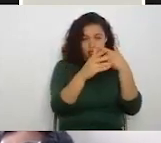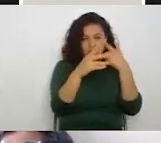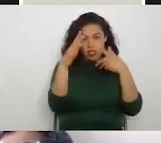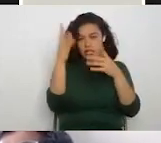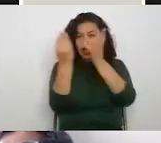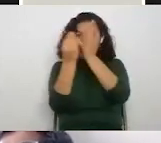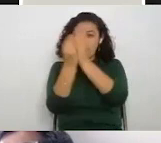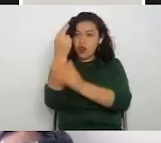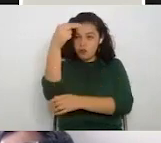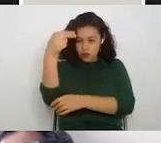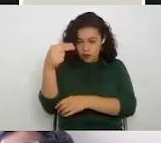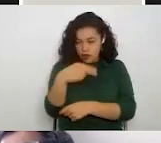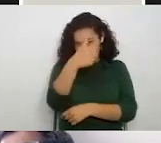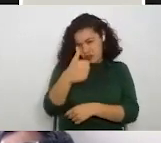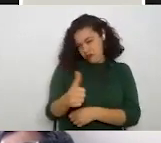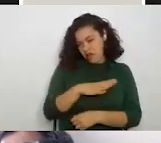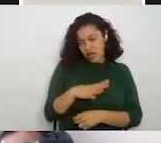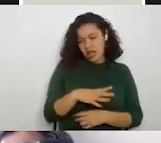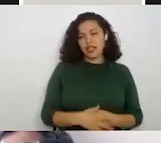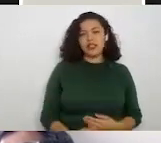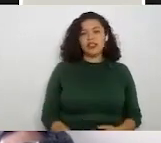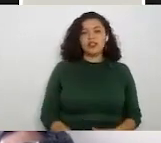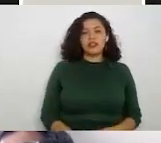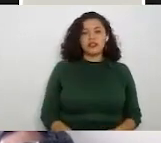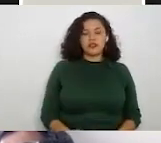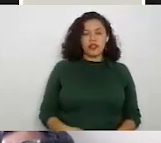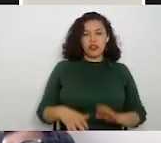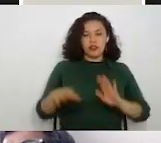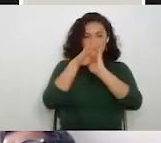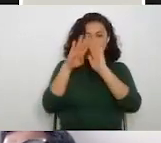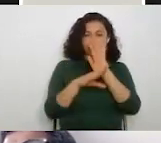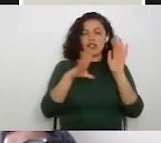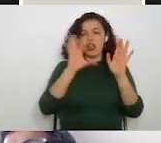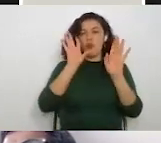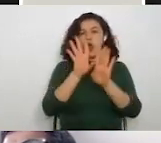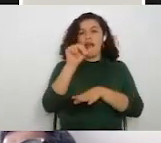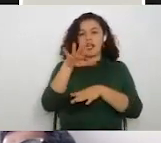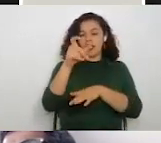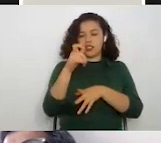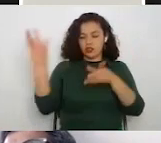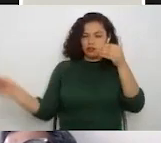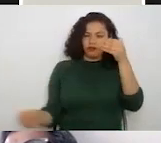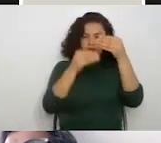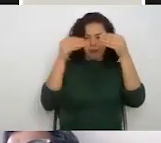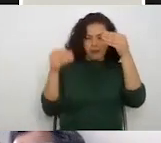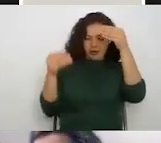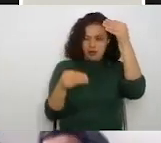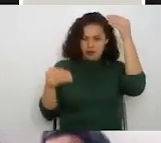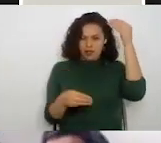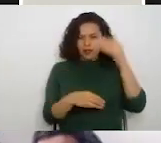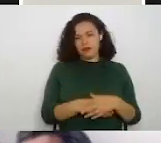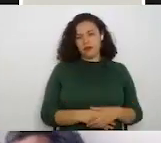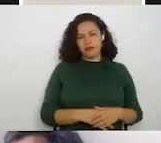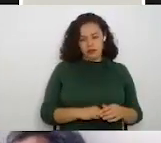a veces lo que hacemos es que los procedimientos se manejan como anexos al manual de procedimientos, porque pudiéramos